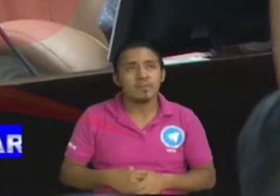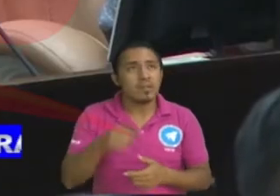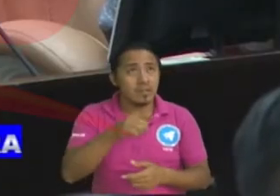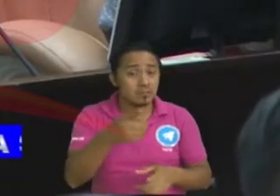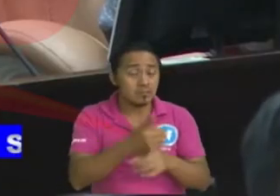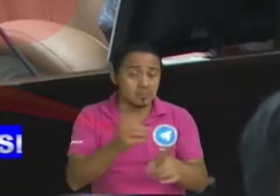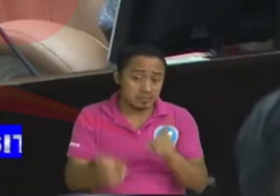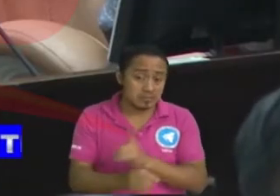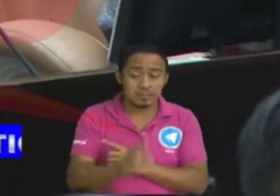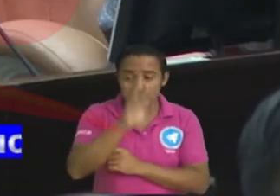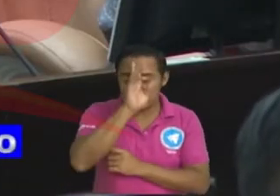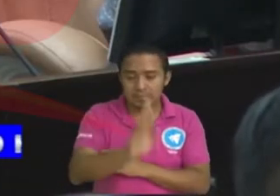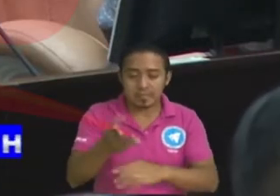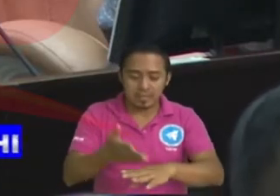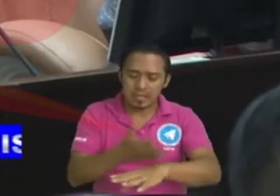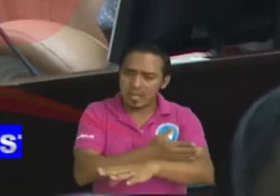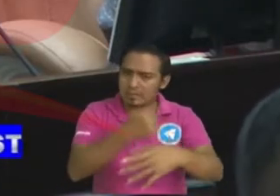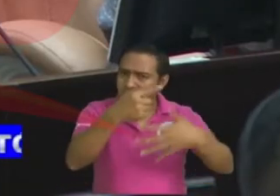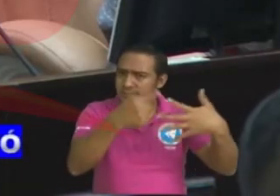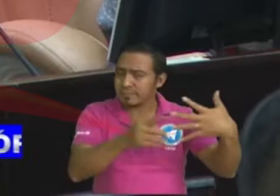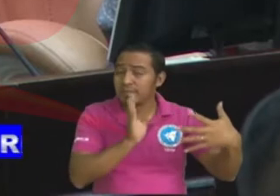tener respeto los que hablaron antes,